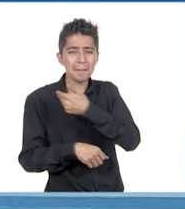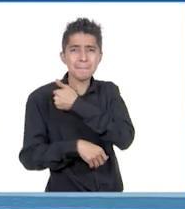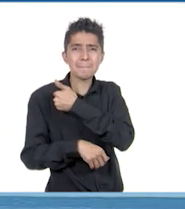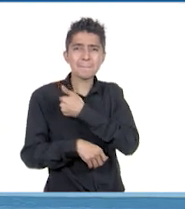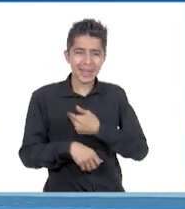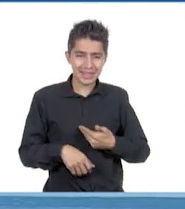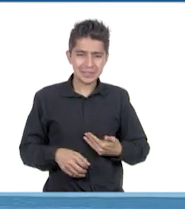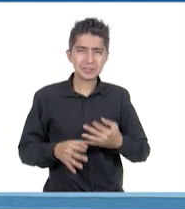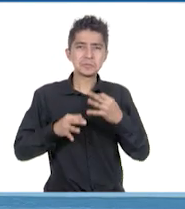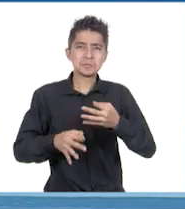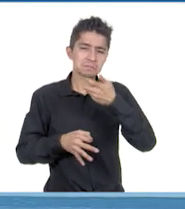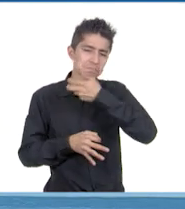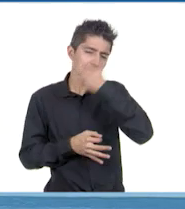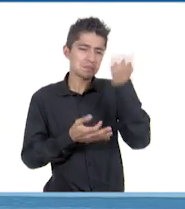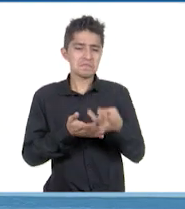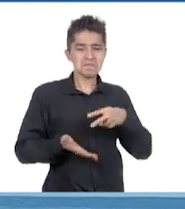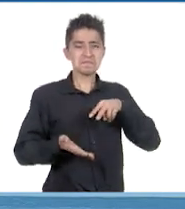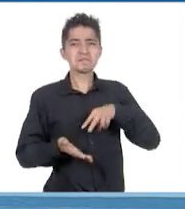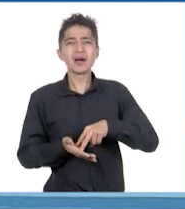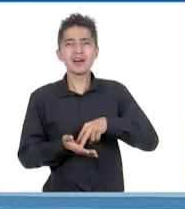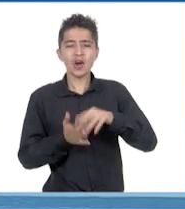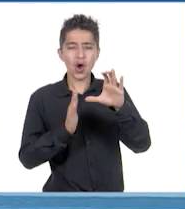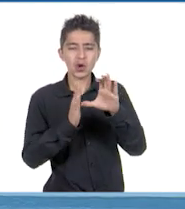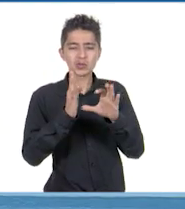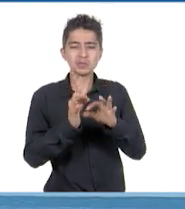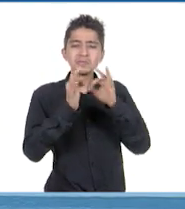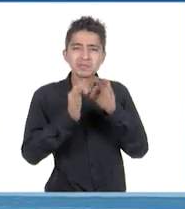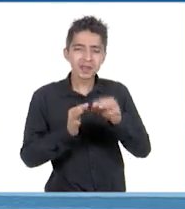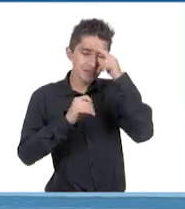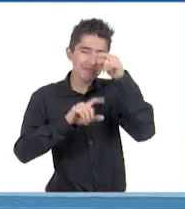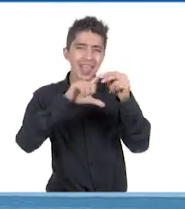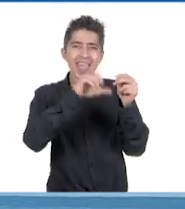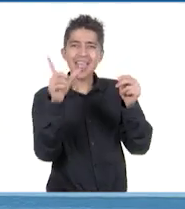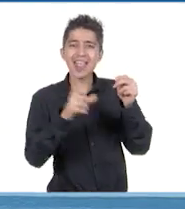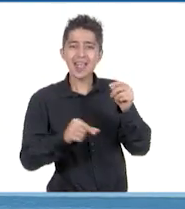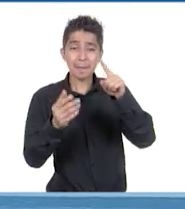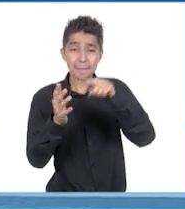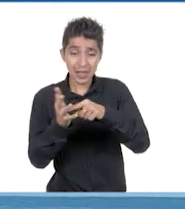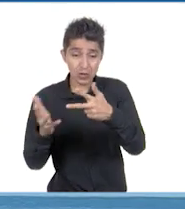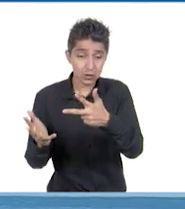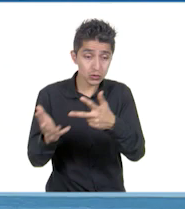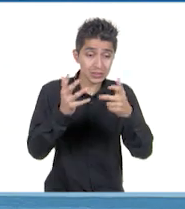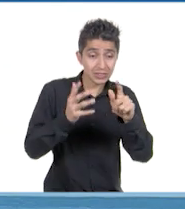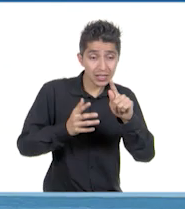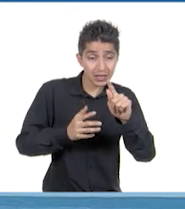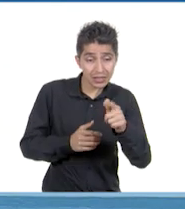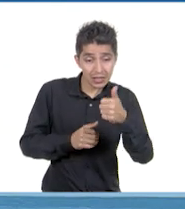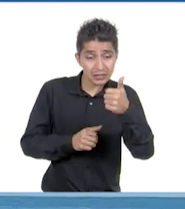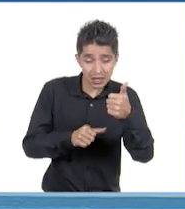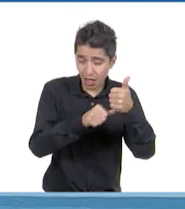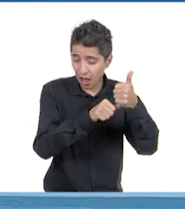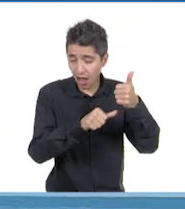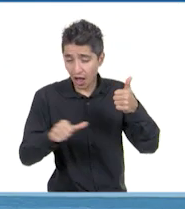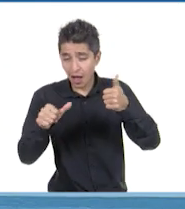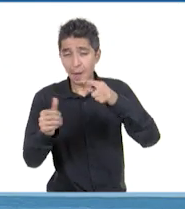presidente constitucional de México de 1877